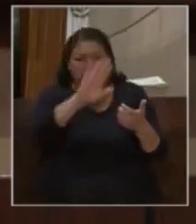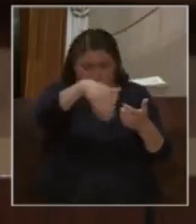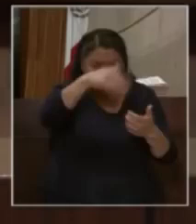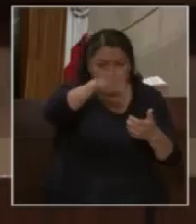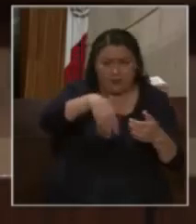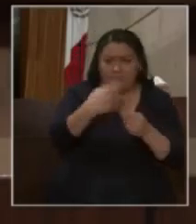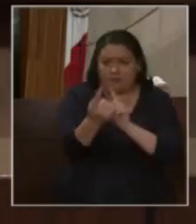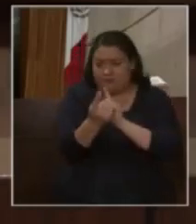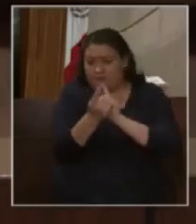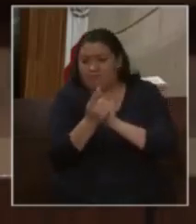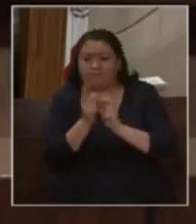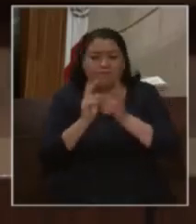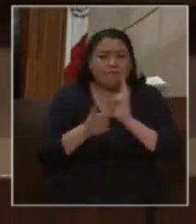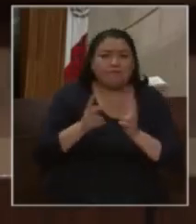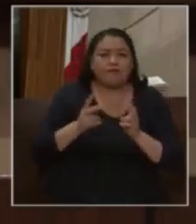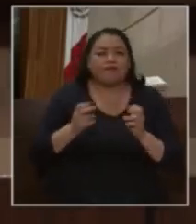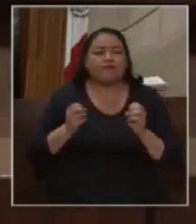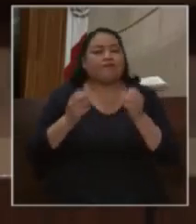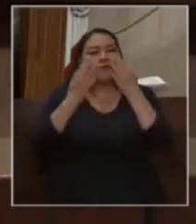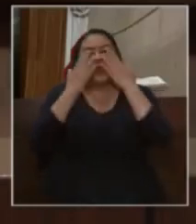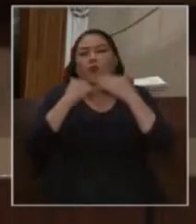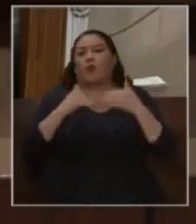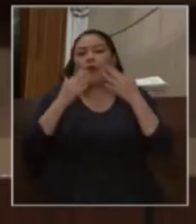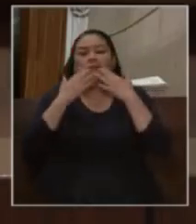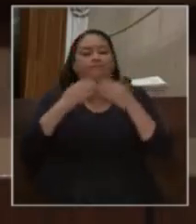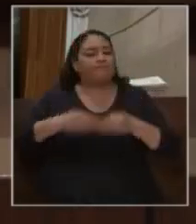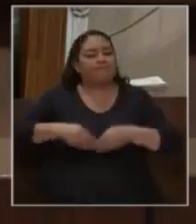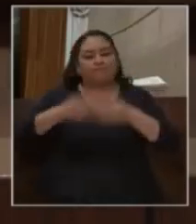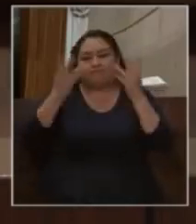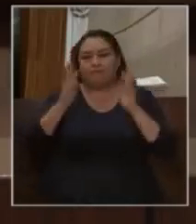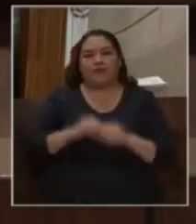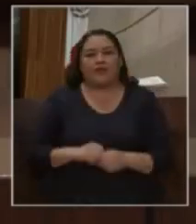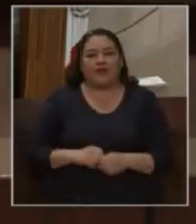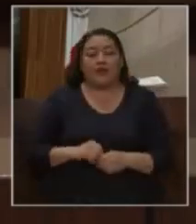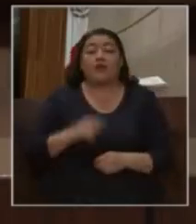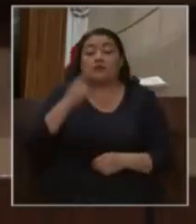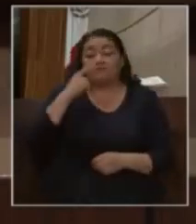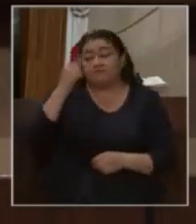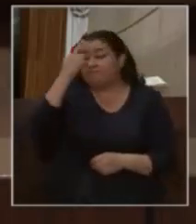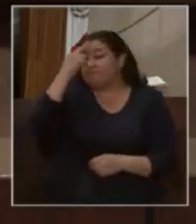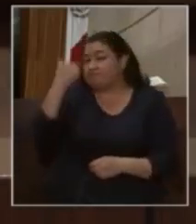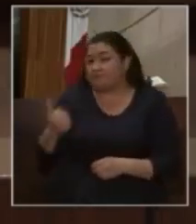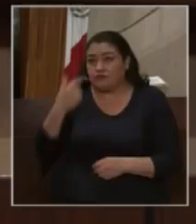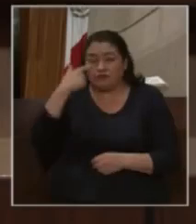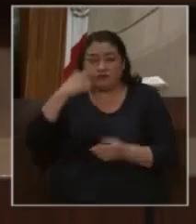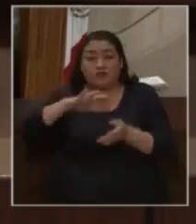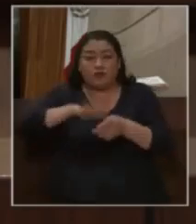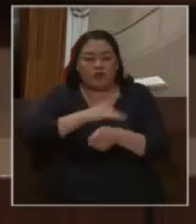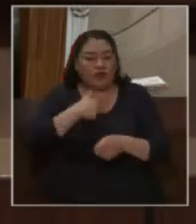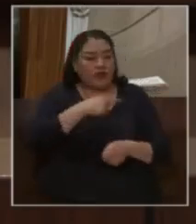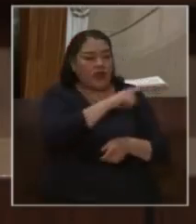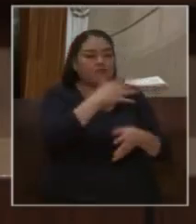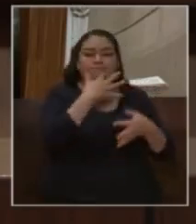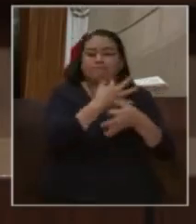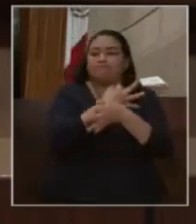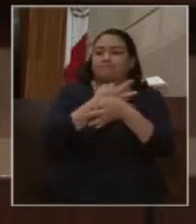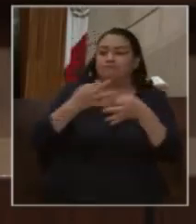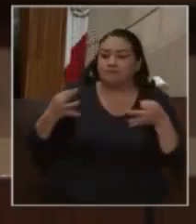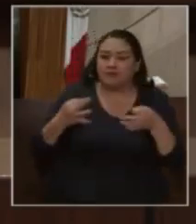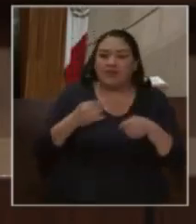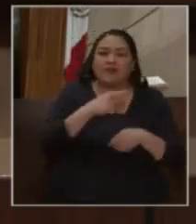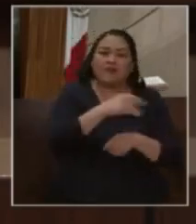hechos. Ese agravio es considerado fundado porque la resolución adoleció de una